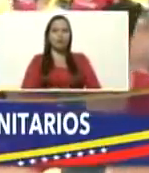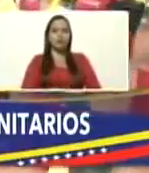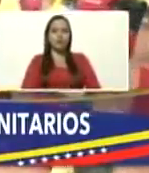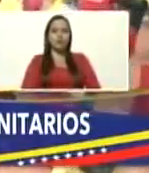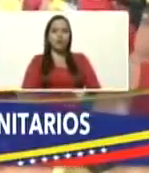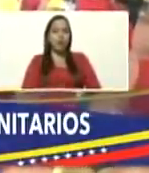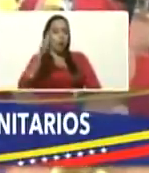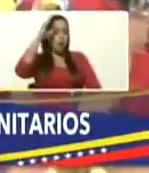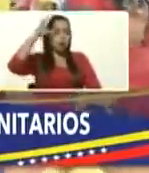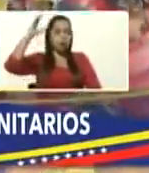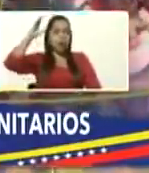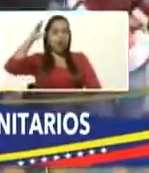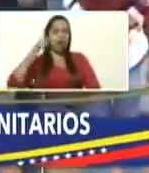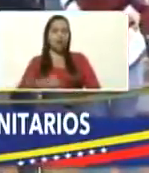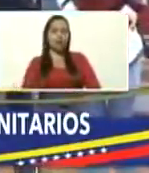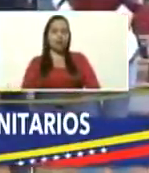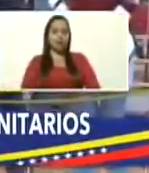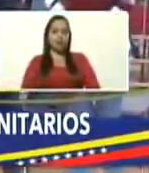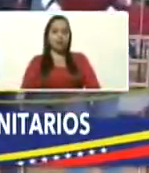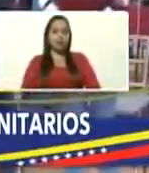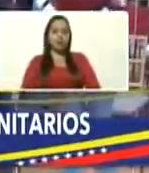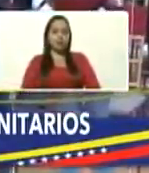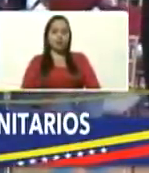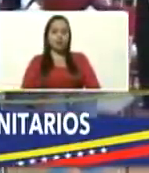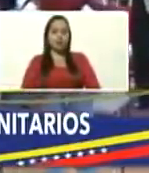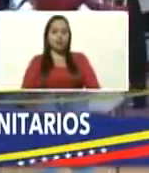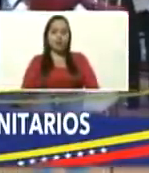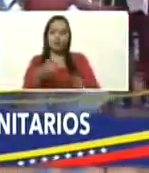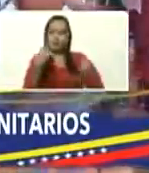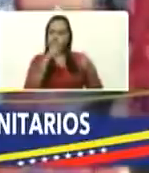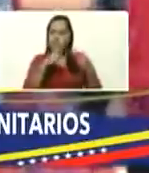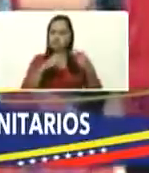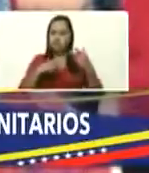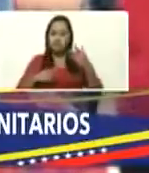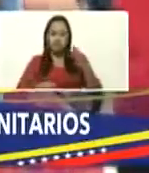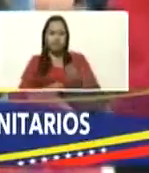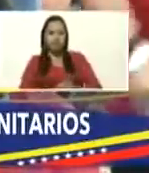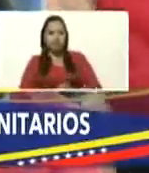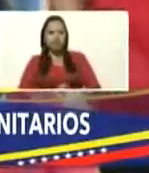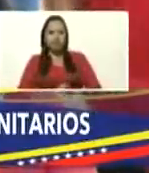concejales, legisladores, legisladoras.